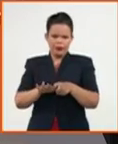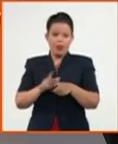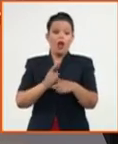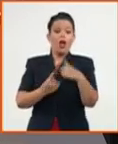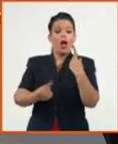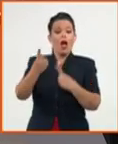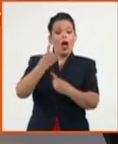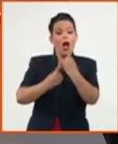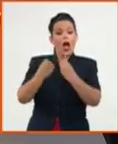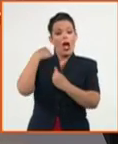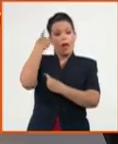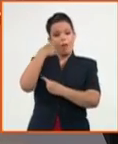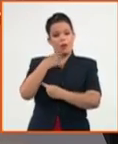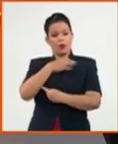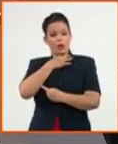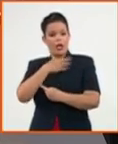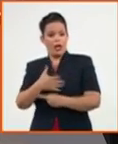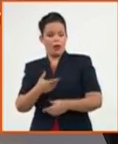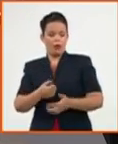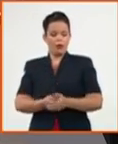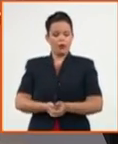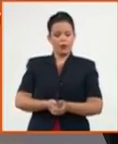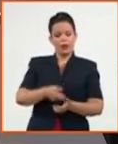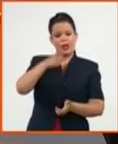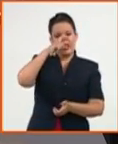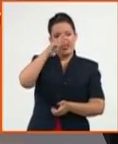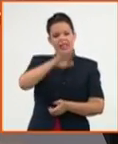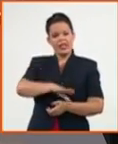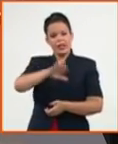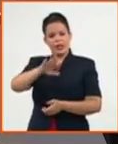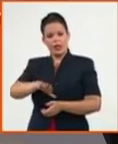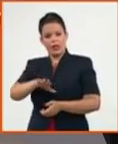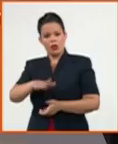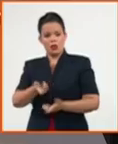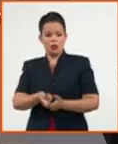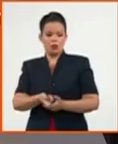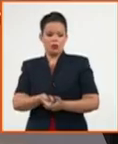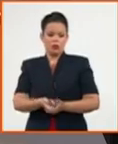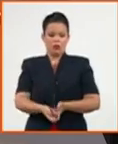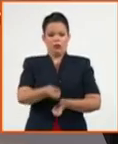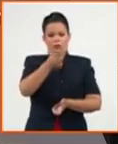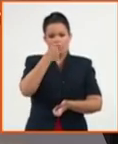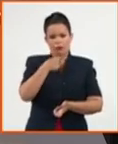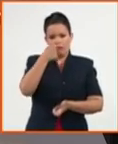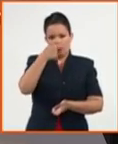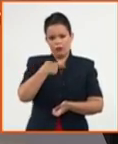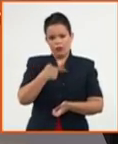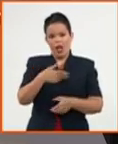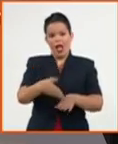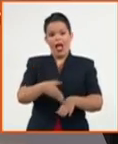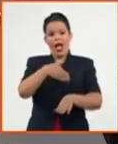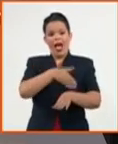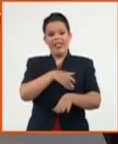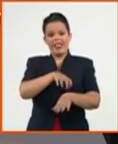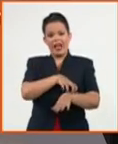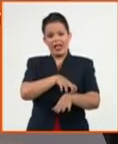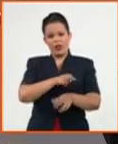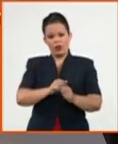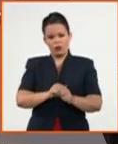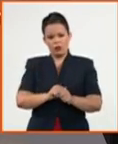como medicamentos como tratamiento tienen por ejemplo los anti y hemos usado inter feromonas el